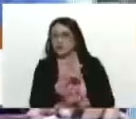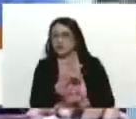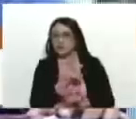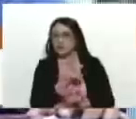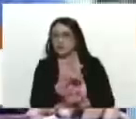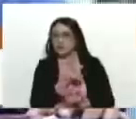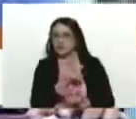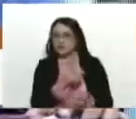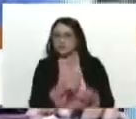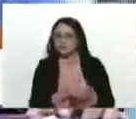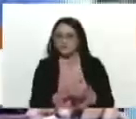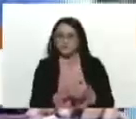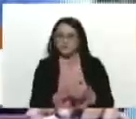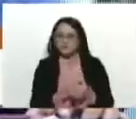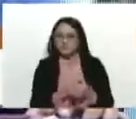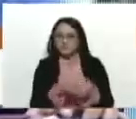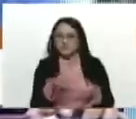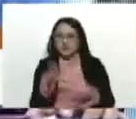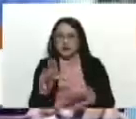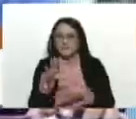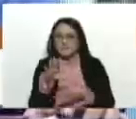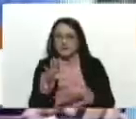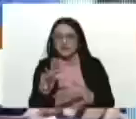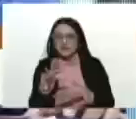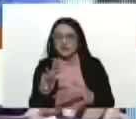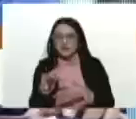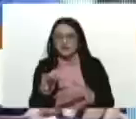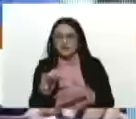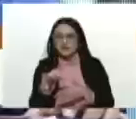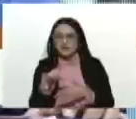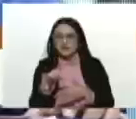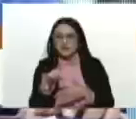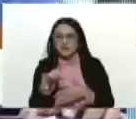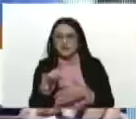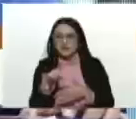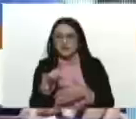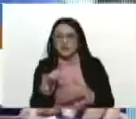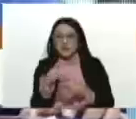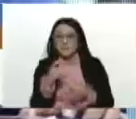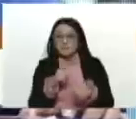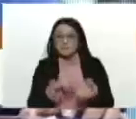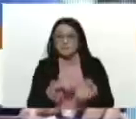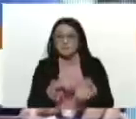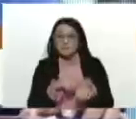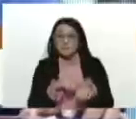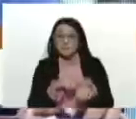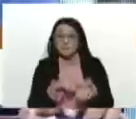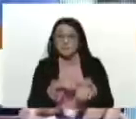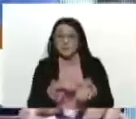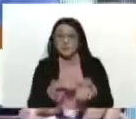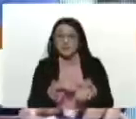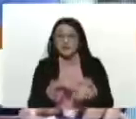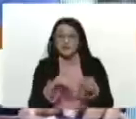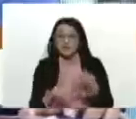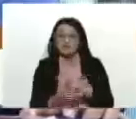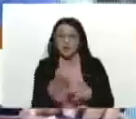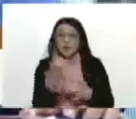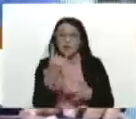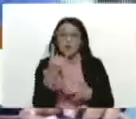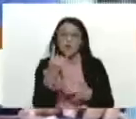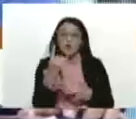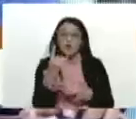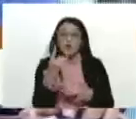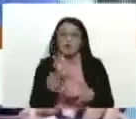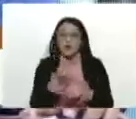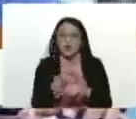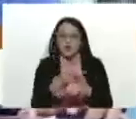le generan sospecha América Latina vivía momentos de de surgimiento y resurgimiento